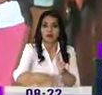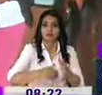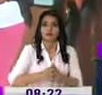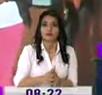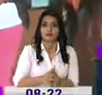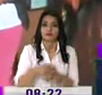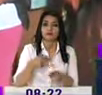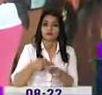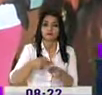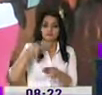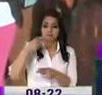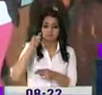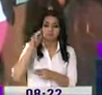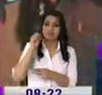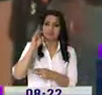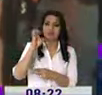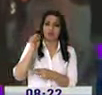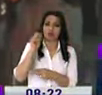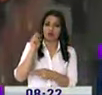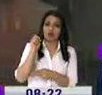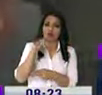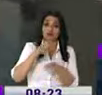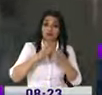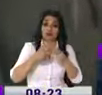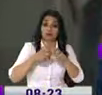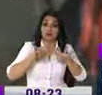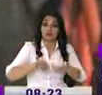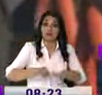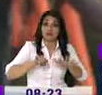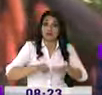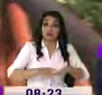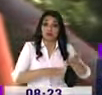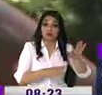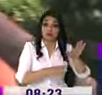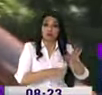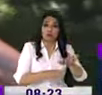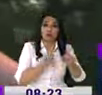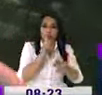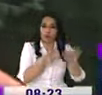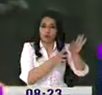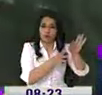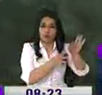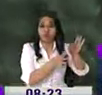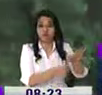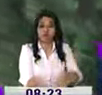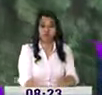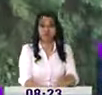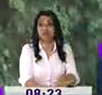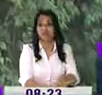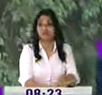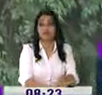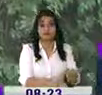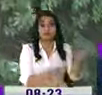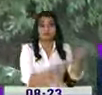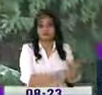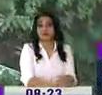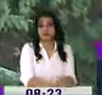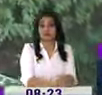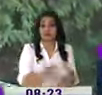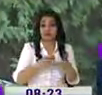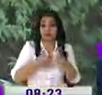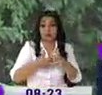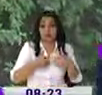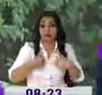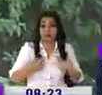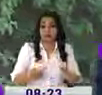un inconveniente, ya que hace 6 meses el muro de contención, uno de los muros de esta quebrada, lastimosamente cedió, y los vecinos dicen que